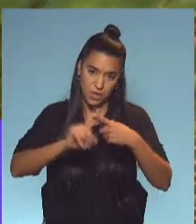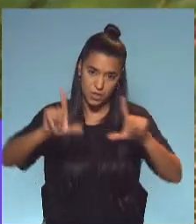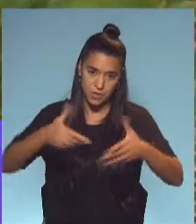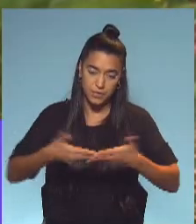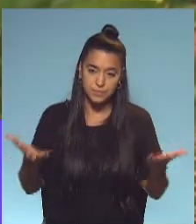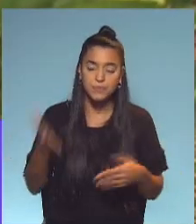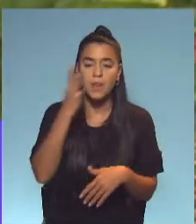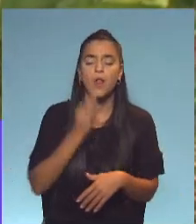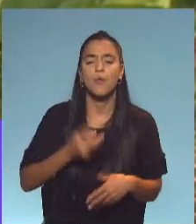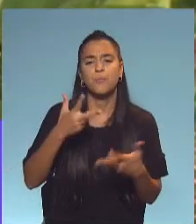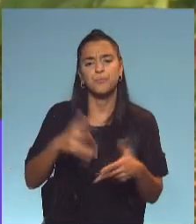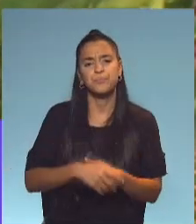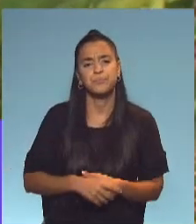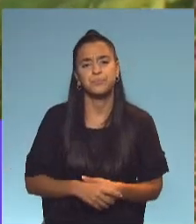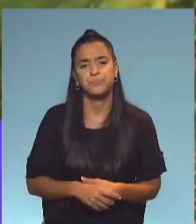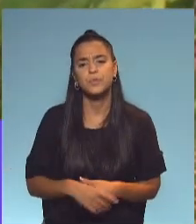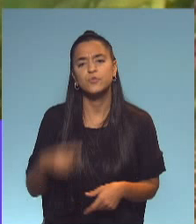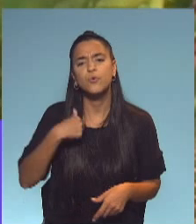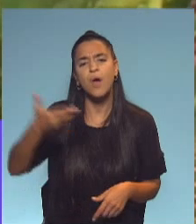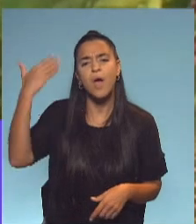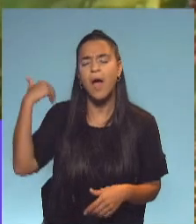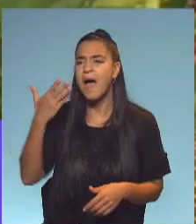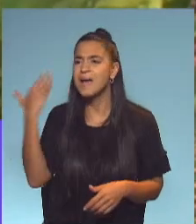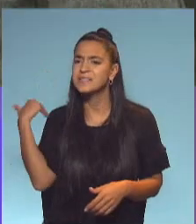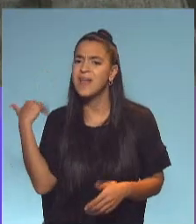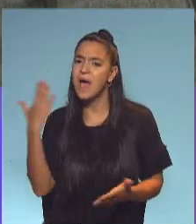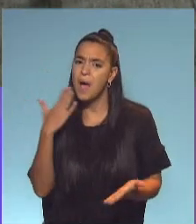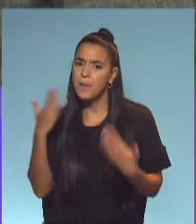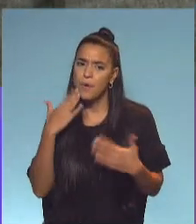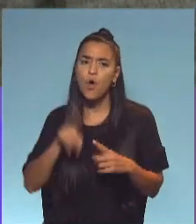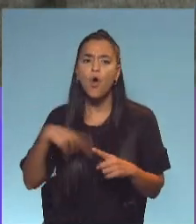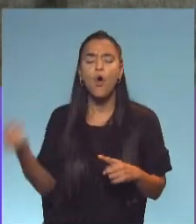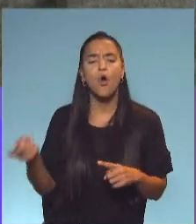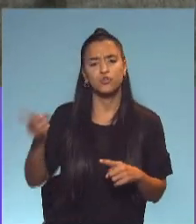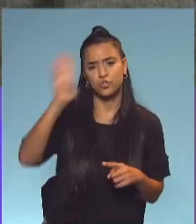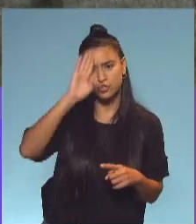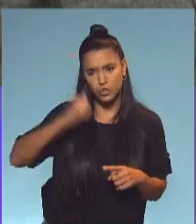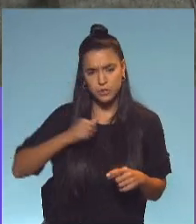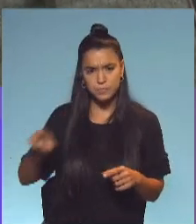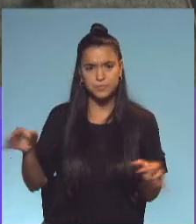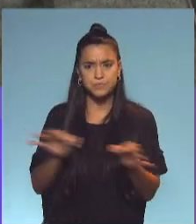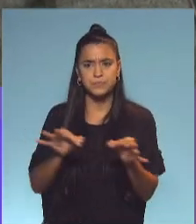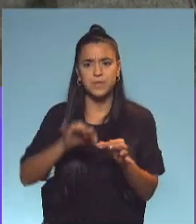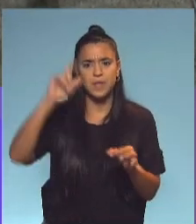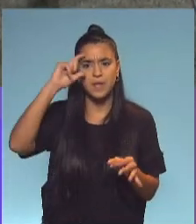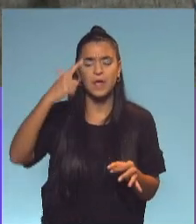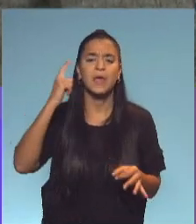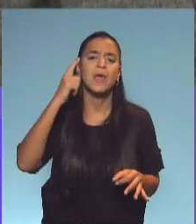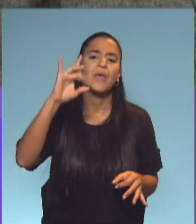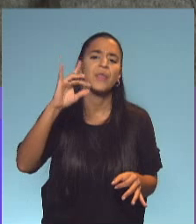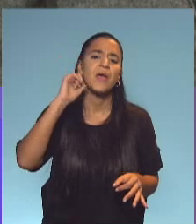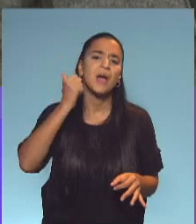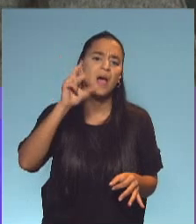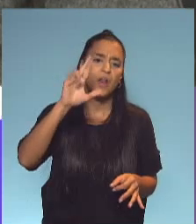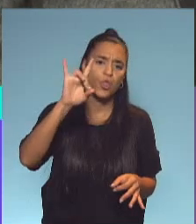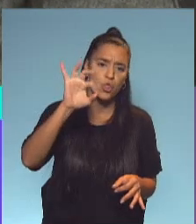Vos decís algo muy cierto, ¿no? Yo lo hablaba ayer con otro veterano de guerra, como es Edgardo Esteban, y que